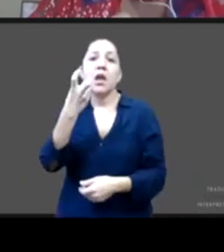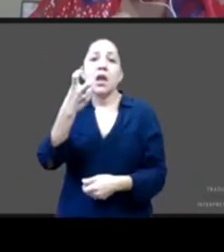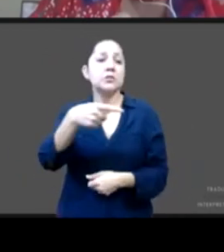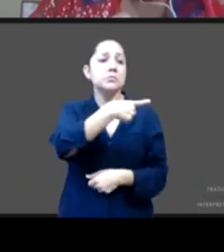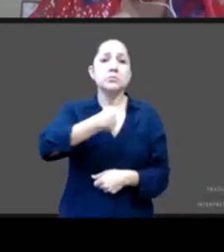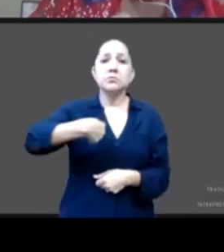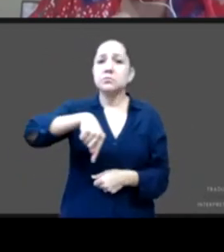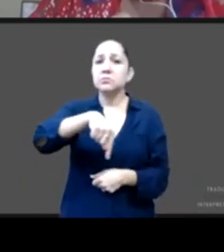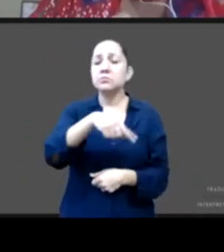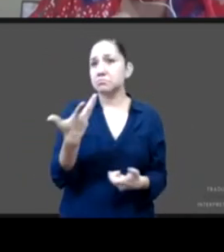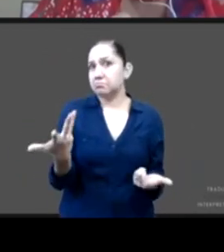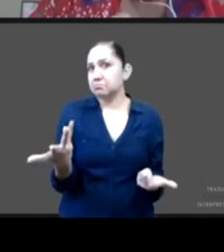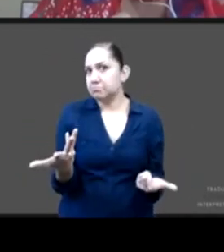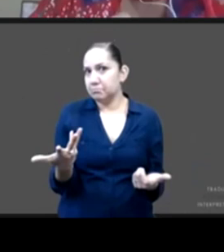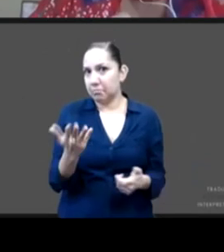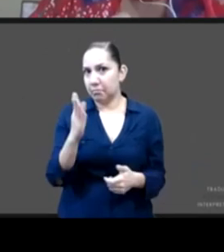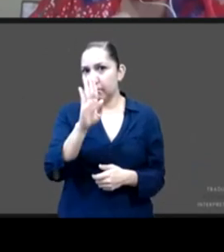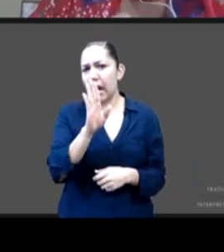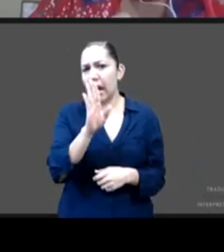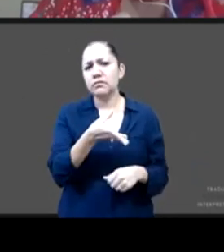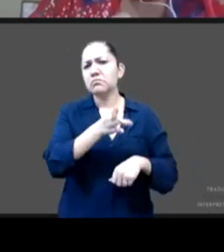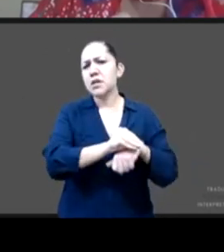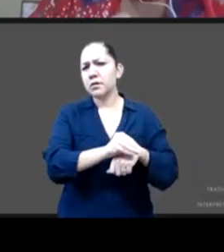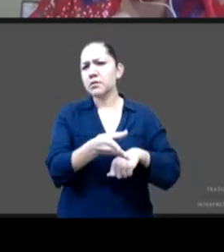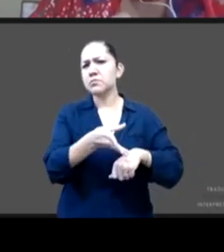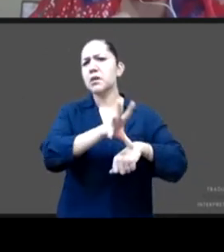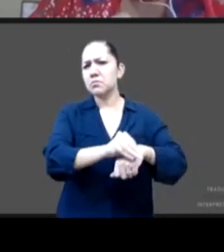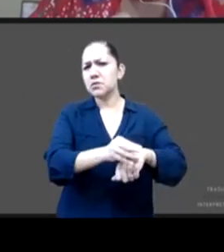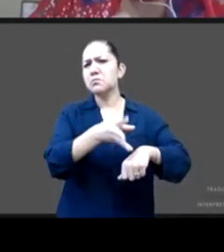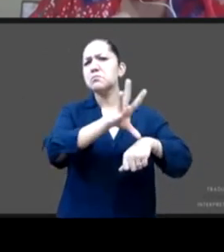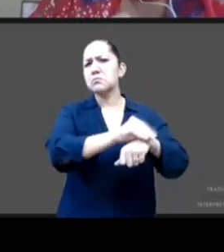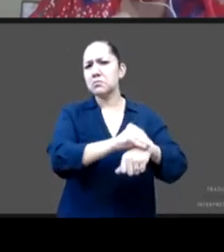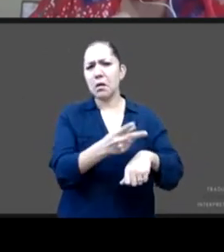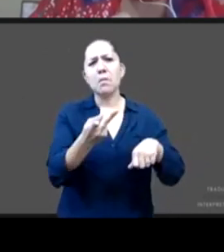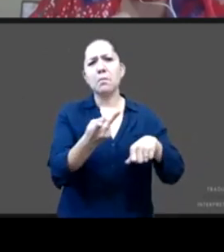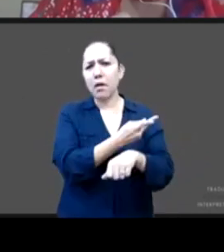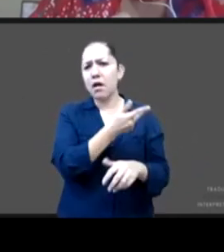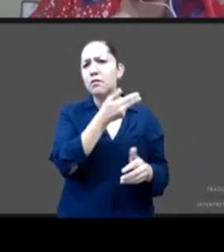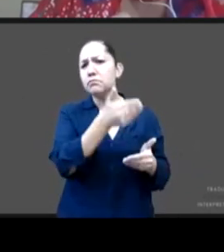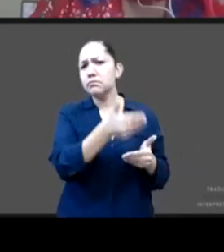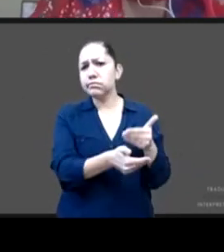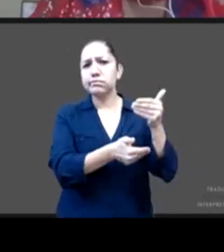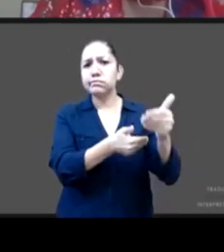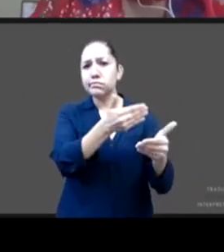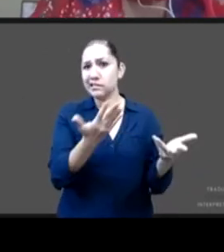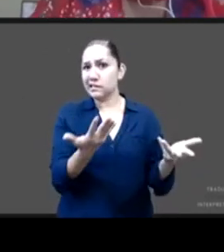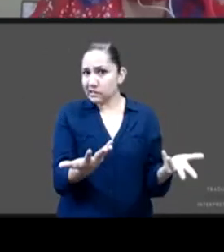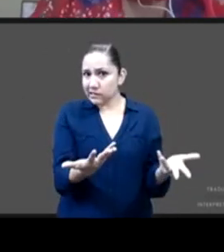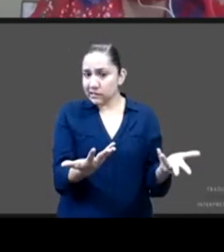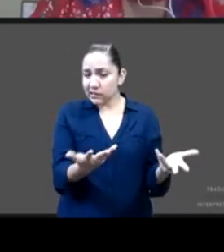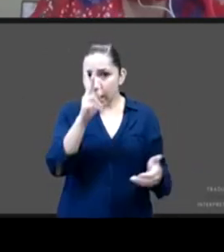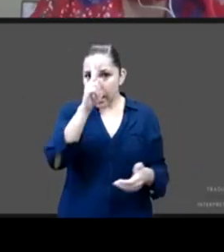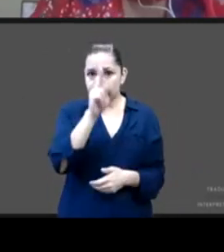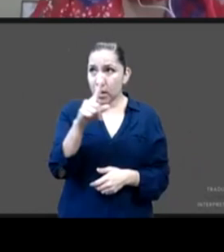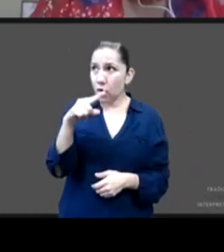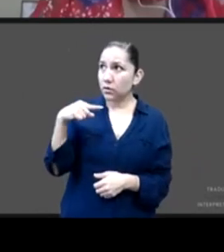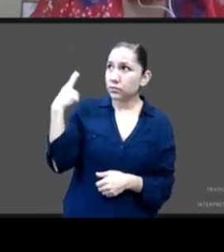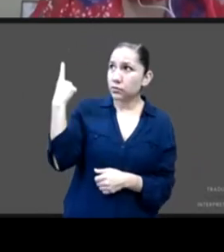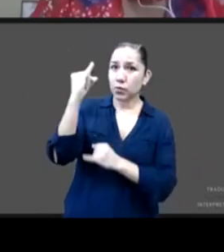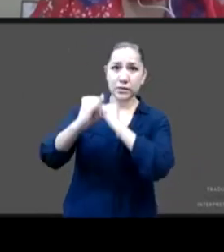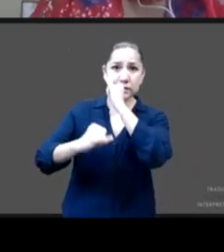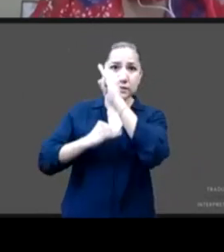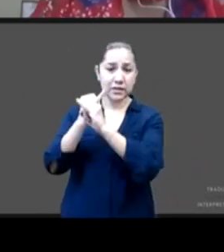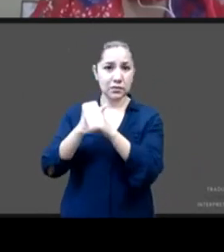impunidad, con además la alarma que ya estamos teniendo a nivel internacional de este brutal incremento de material de abuso